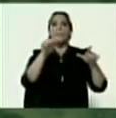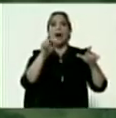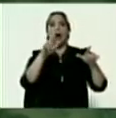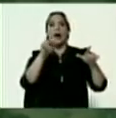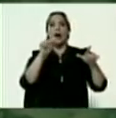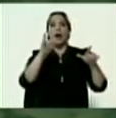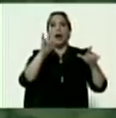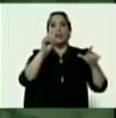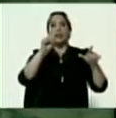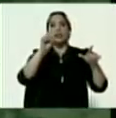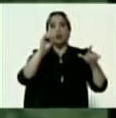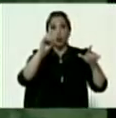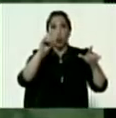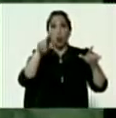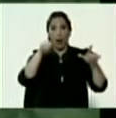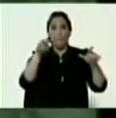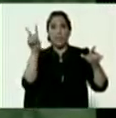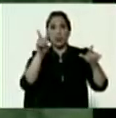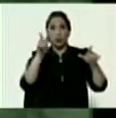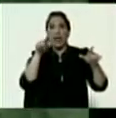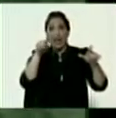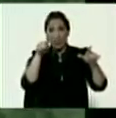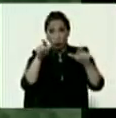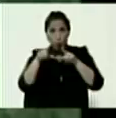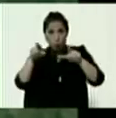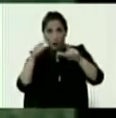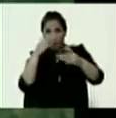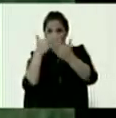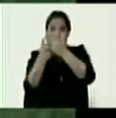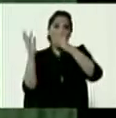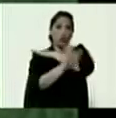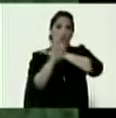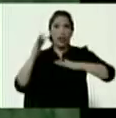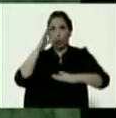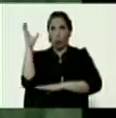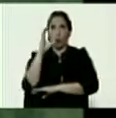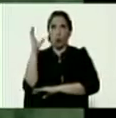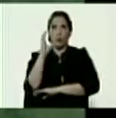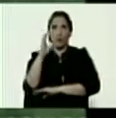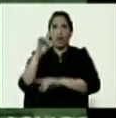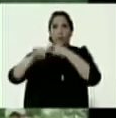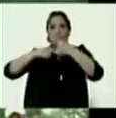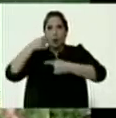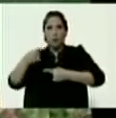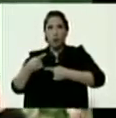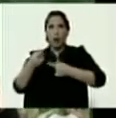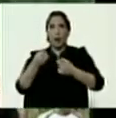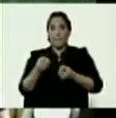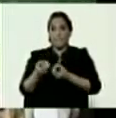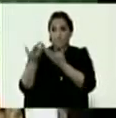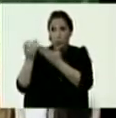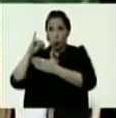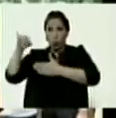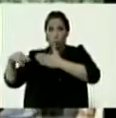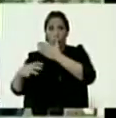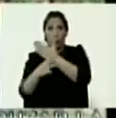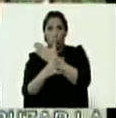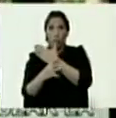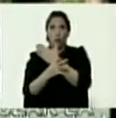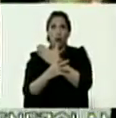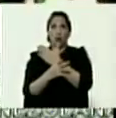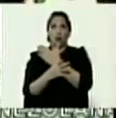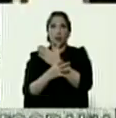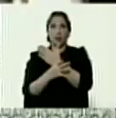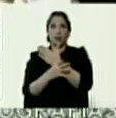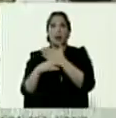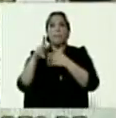paraíso Venezuela, siendo ya esta la frontera con Colombia. Después que se entrega el señor Juan Guaidó por parte de Colombia,